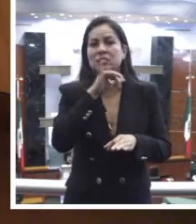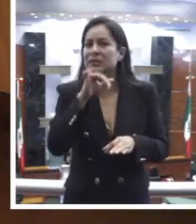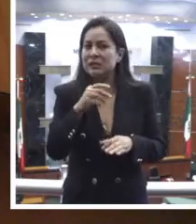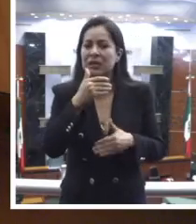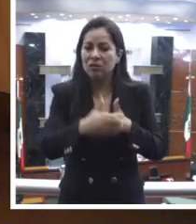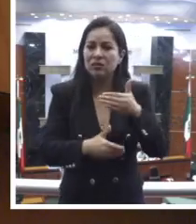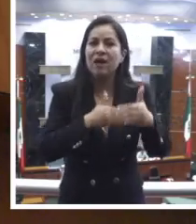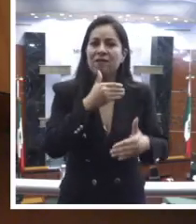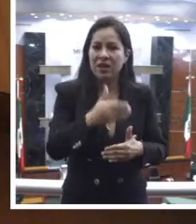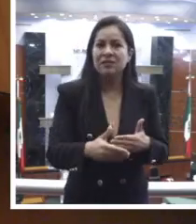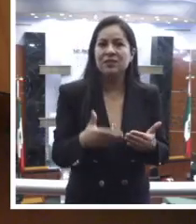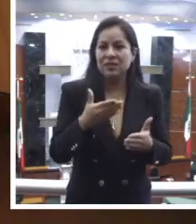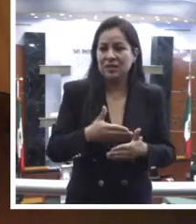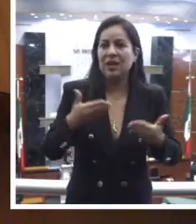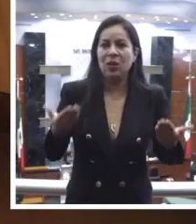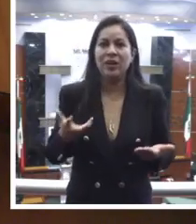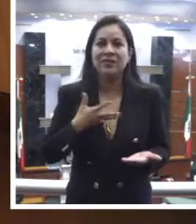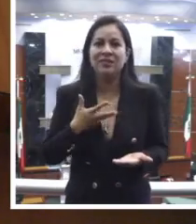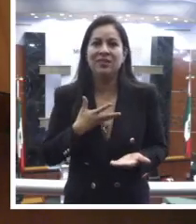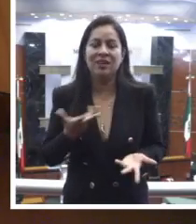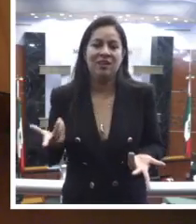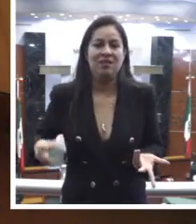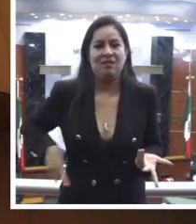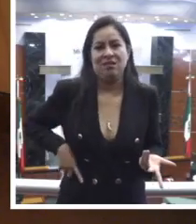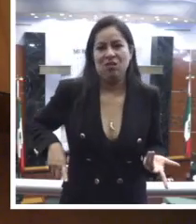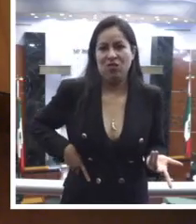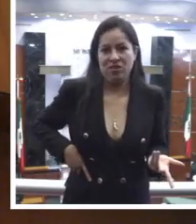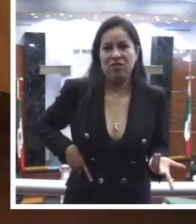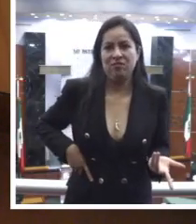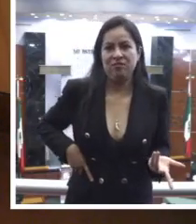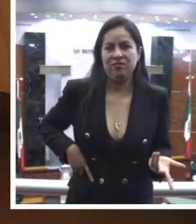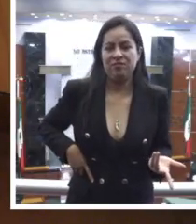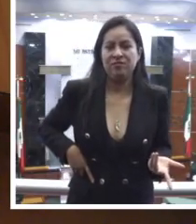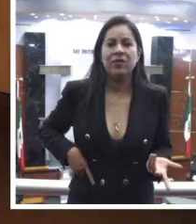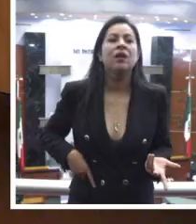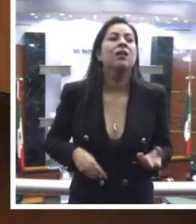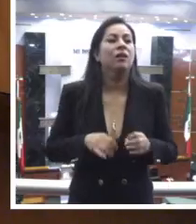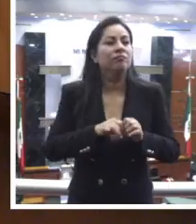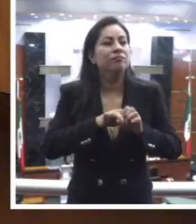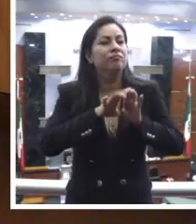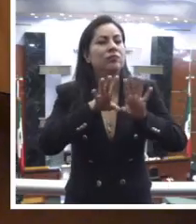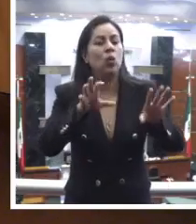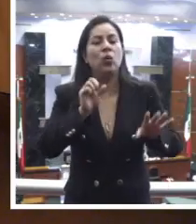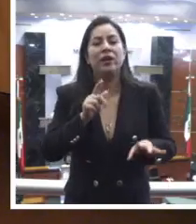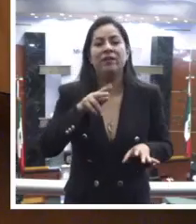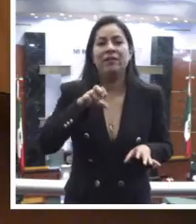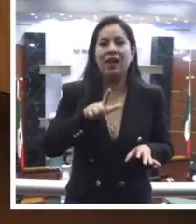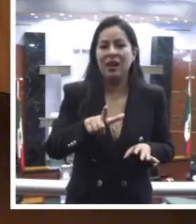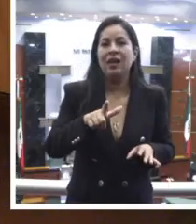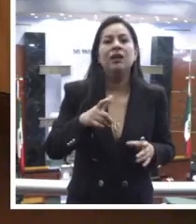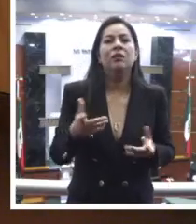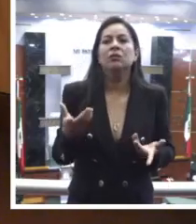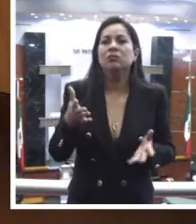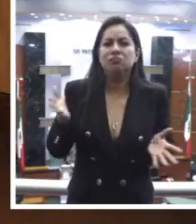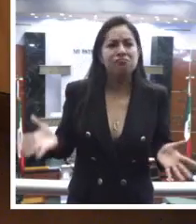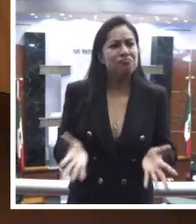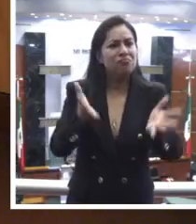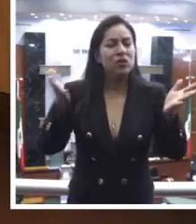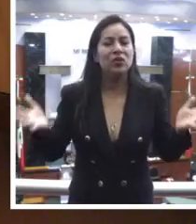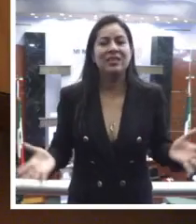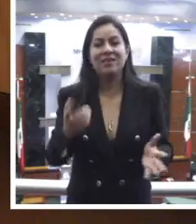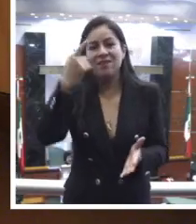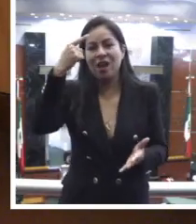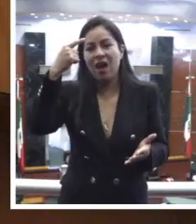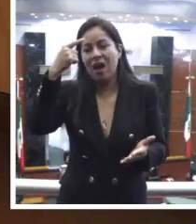los avances que hasta este momento y en este gobierno se han tenido. La publicación del Coneval nos motiva mucho